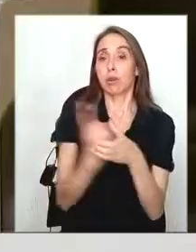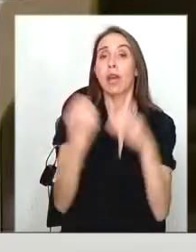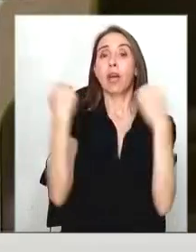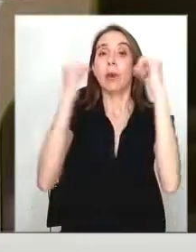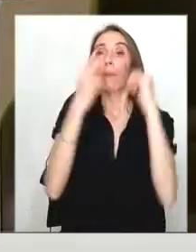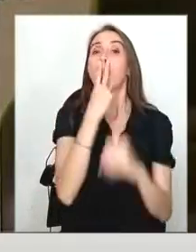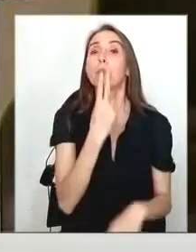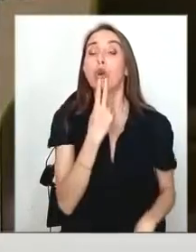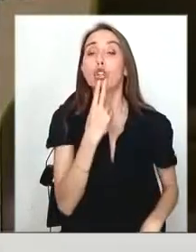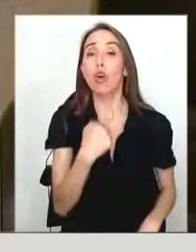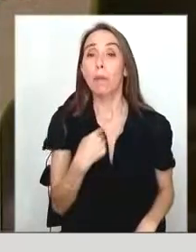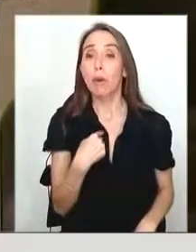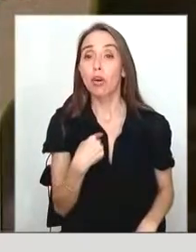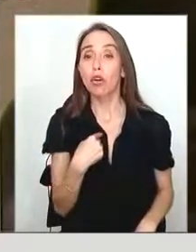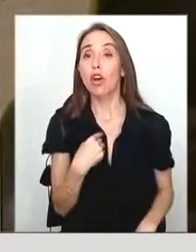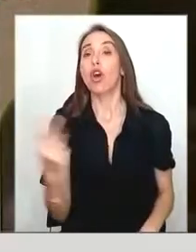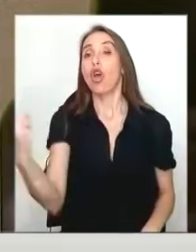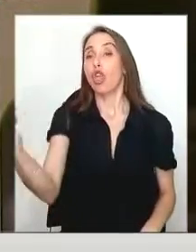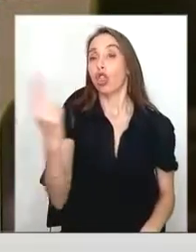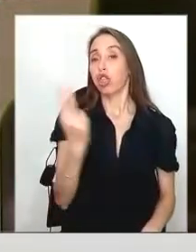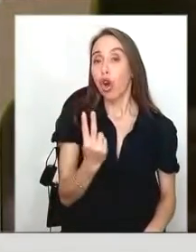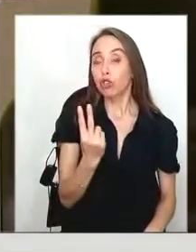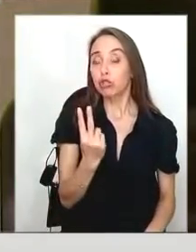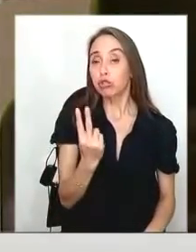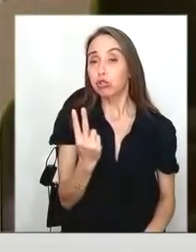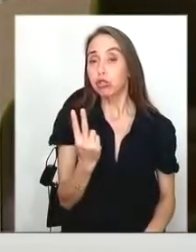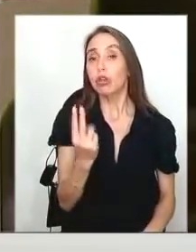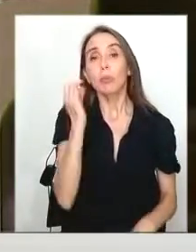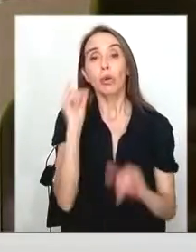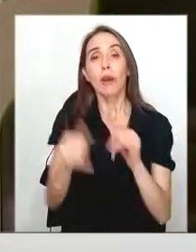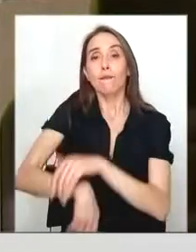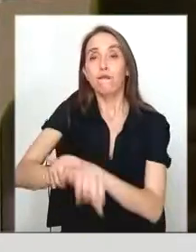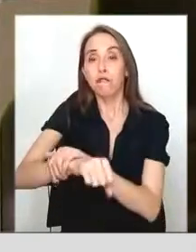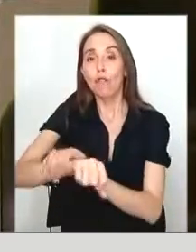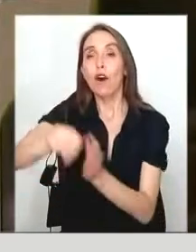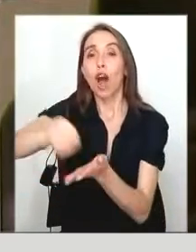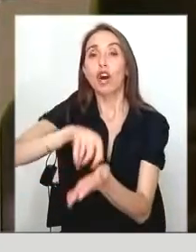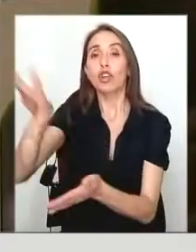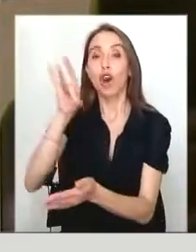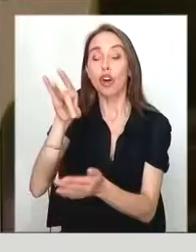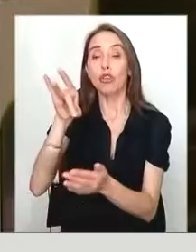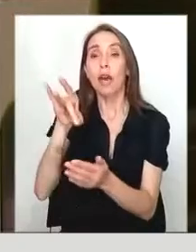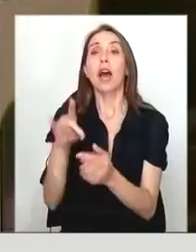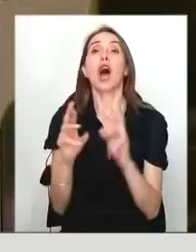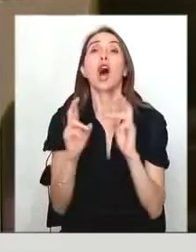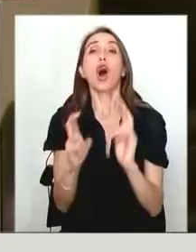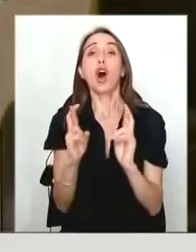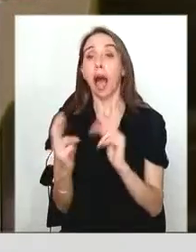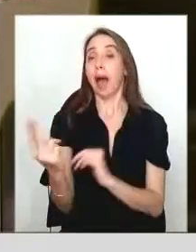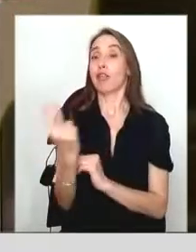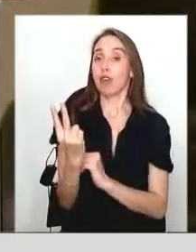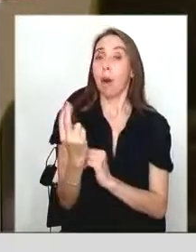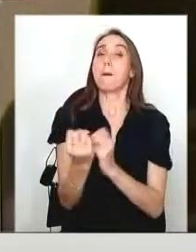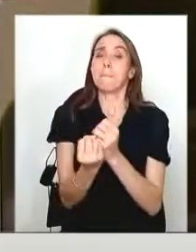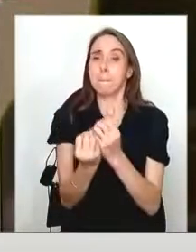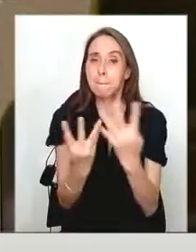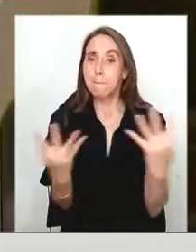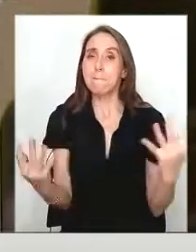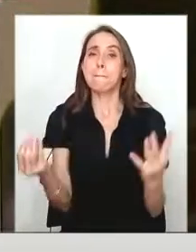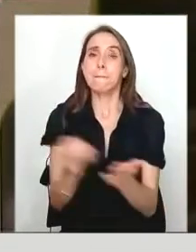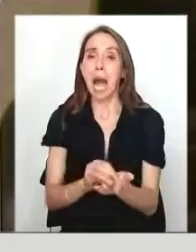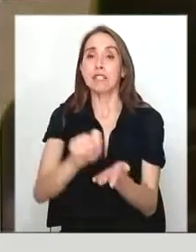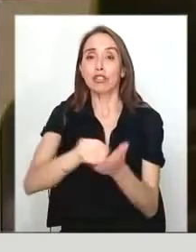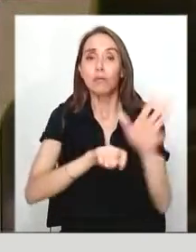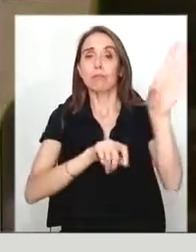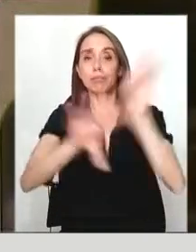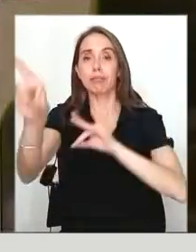vengo, hay dos futbolistas contratadas por el equipo. Esperamos que con esto puedan ser muchas más y que puedan tener el apoyo para que